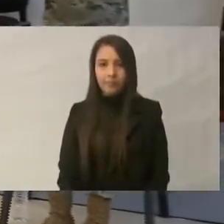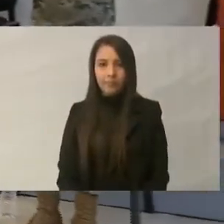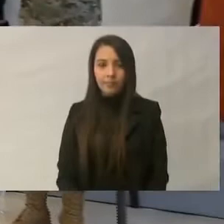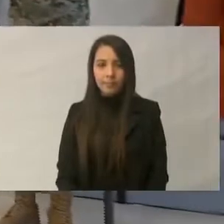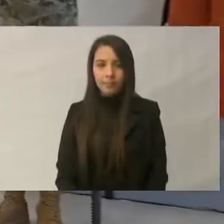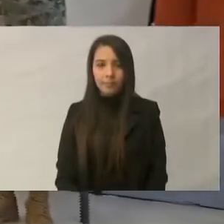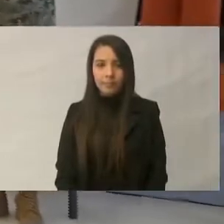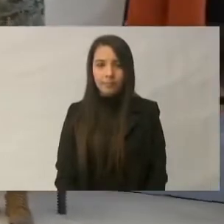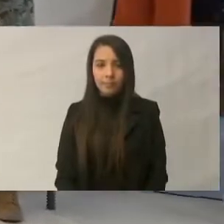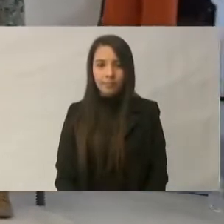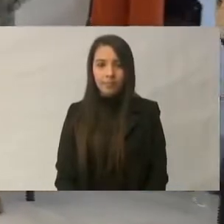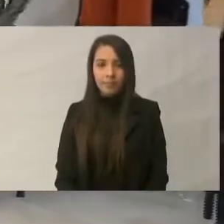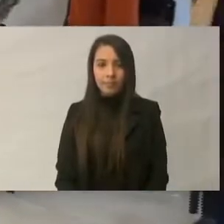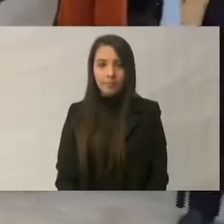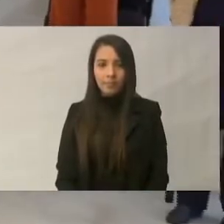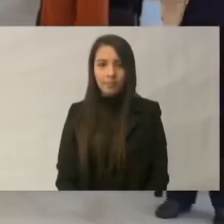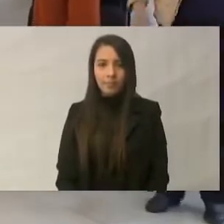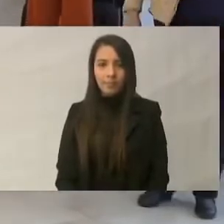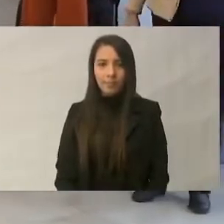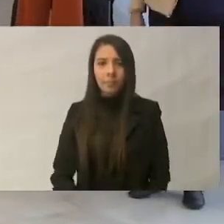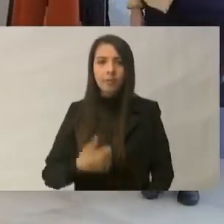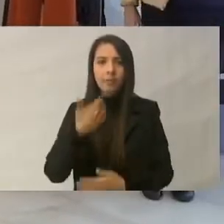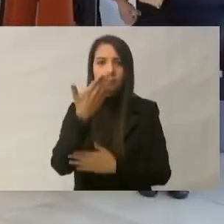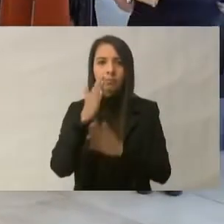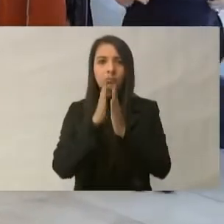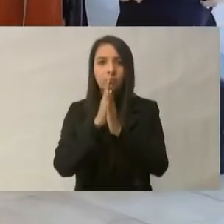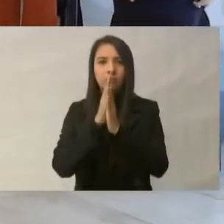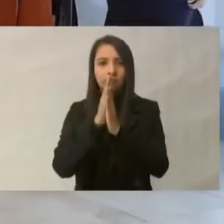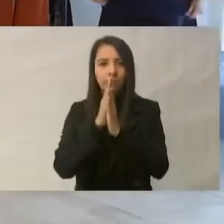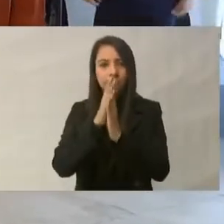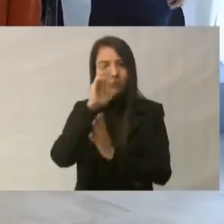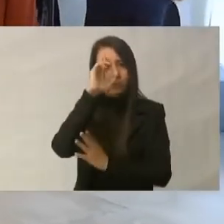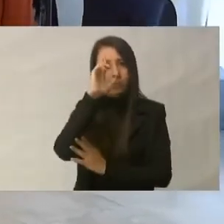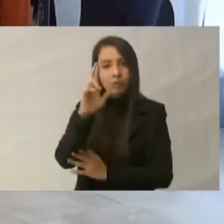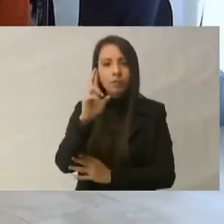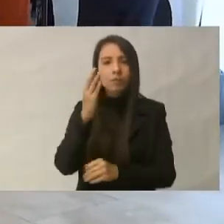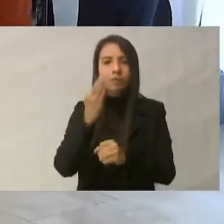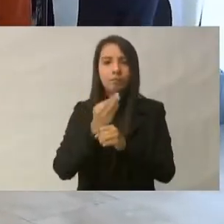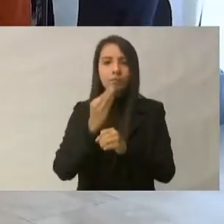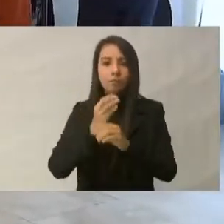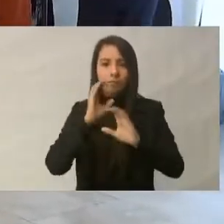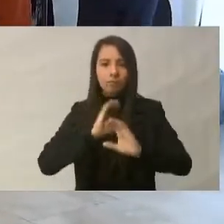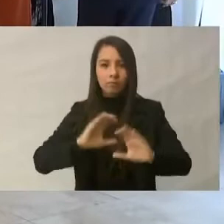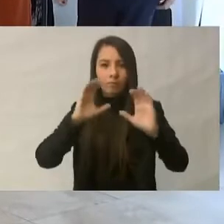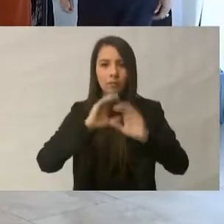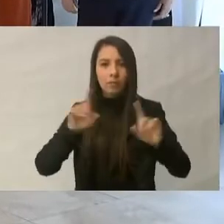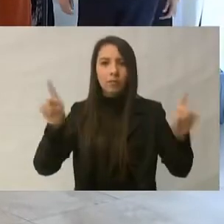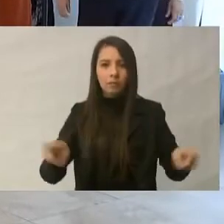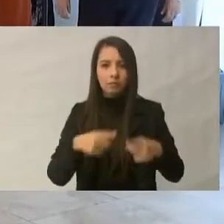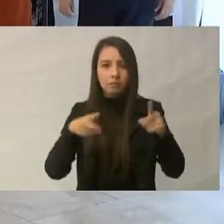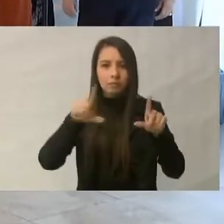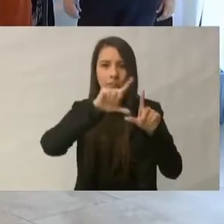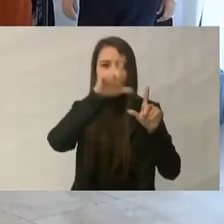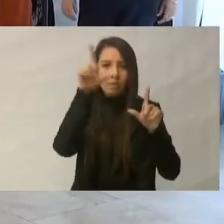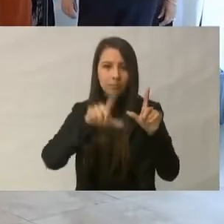le solicitamos guardar el debido respeto para entonar nuestro himno nacional mexicano